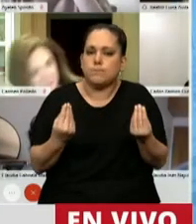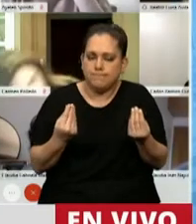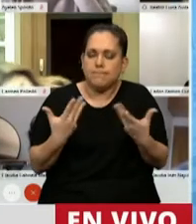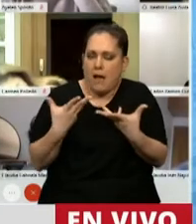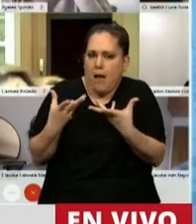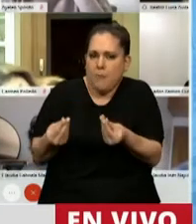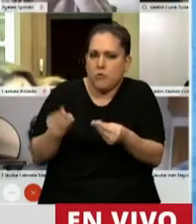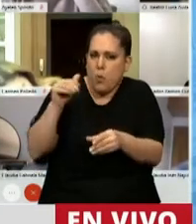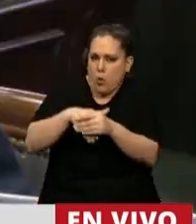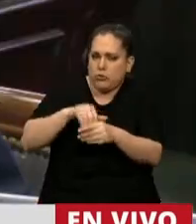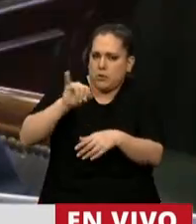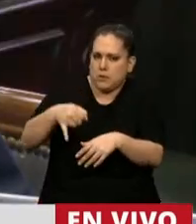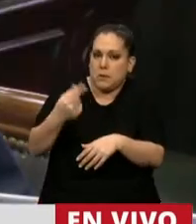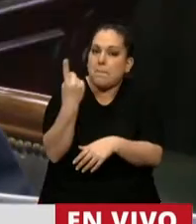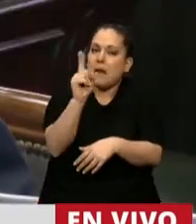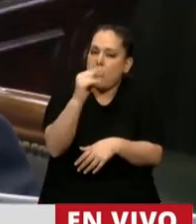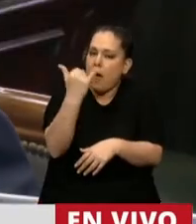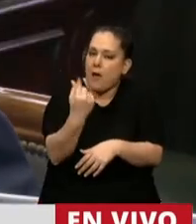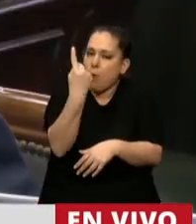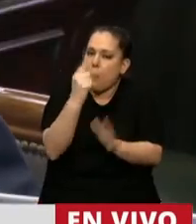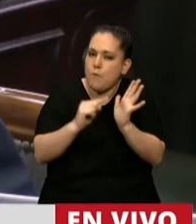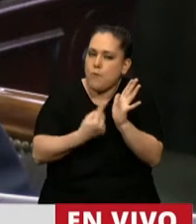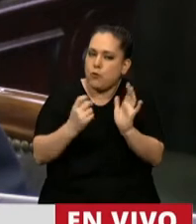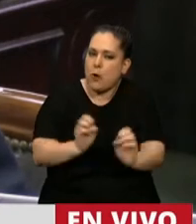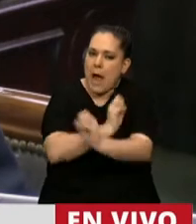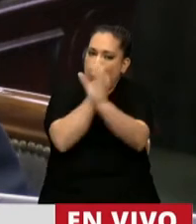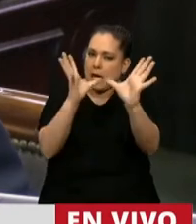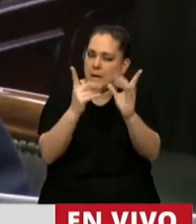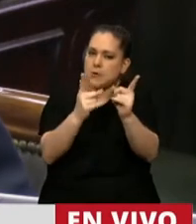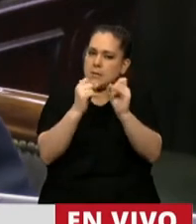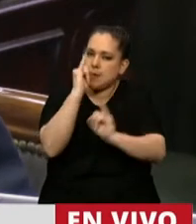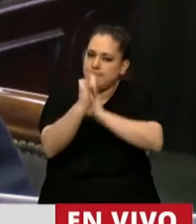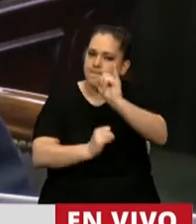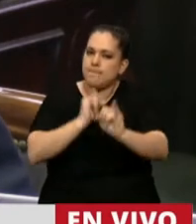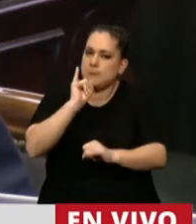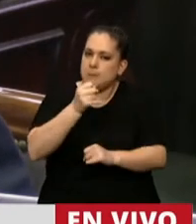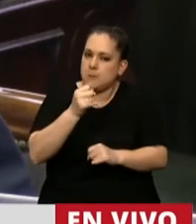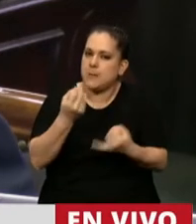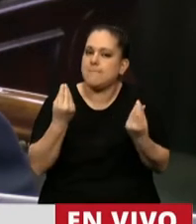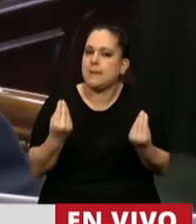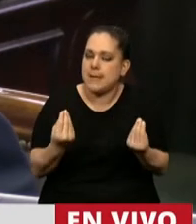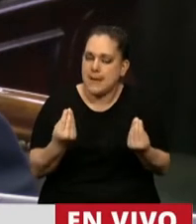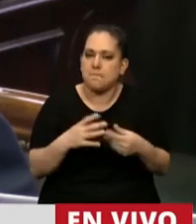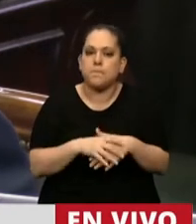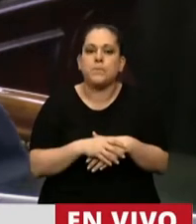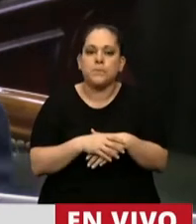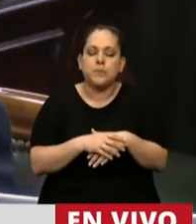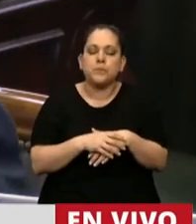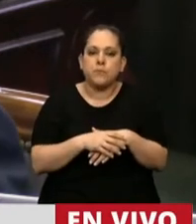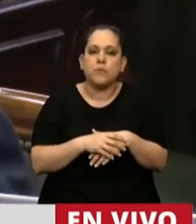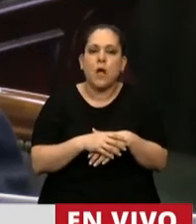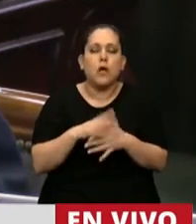queremos acompañar con nuestro voto. Pero tenemos una aclaración que es necesario hacer. Cuando hablamos de